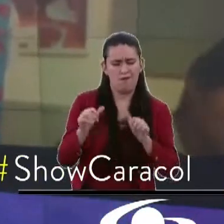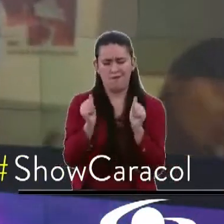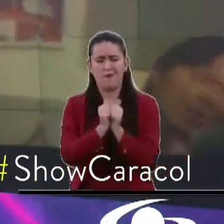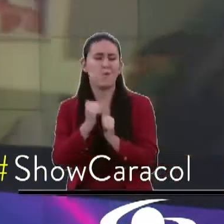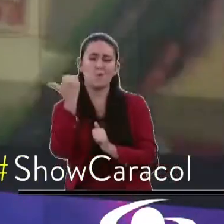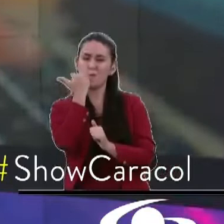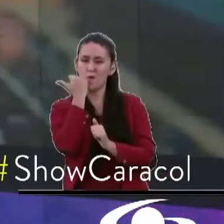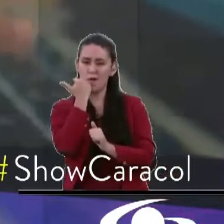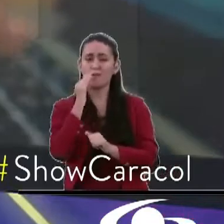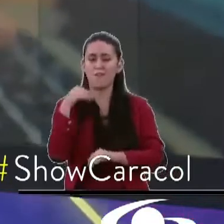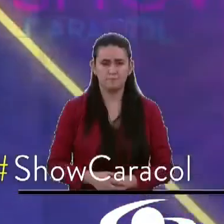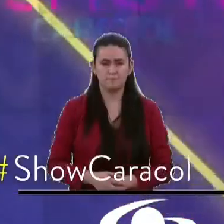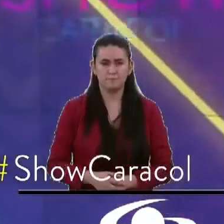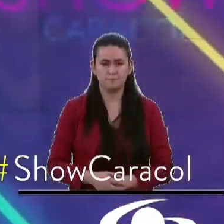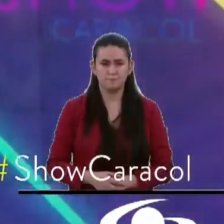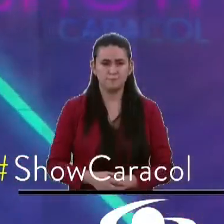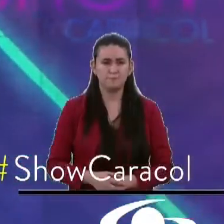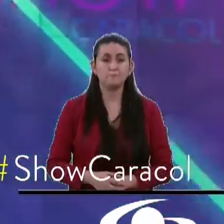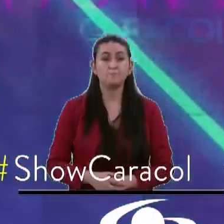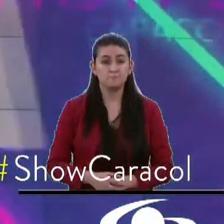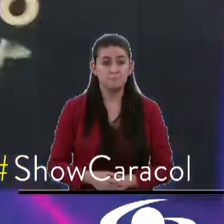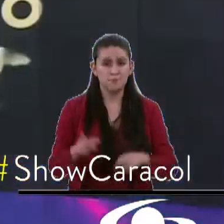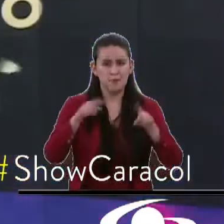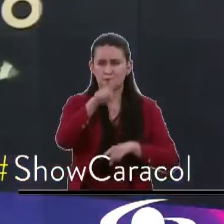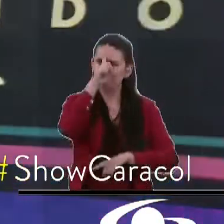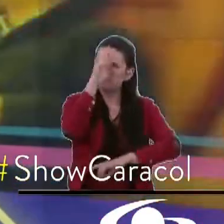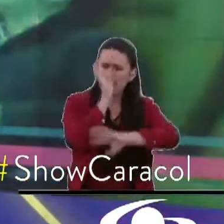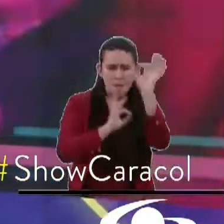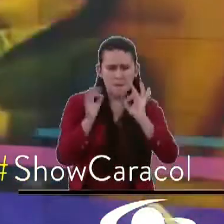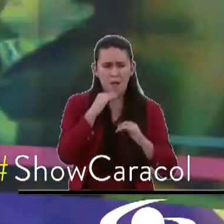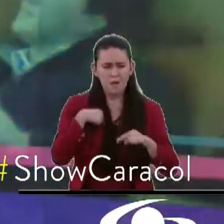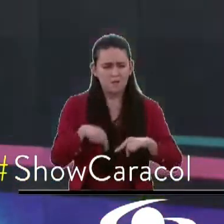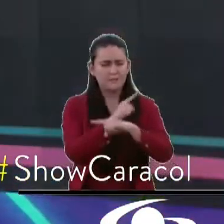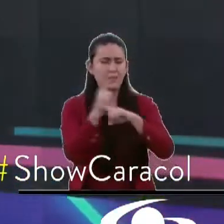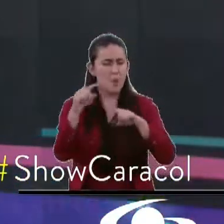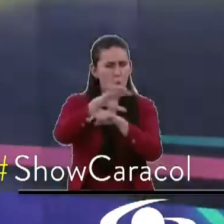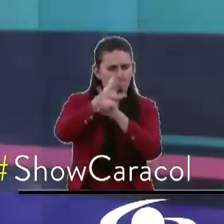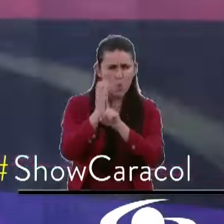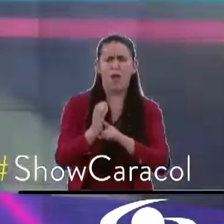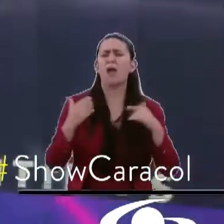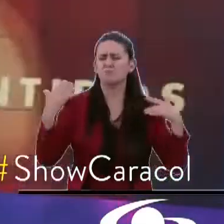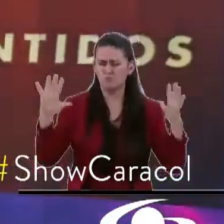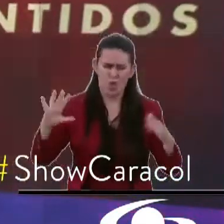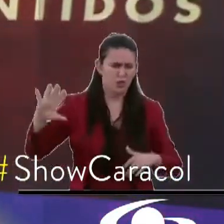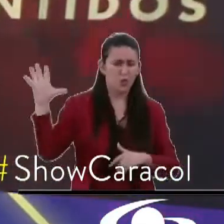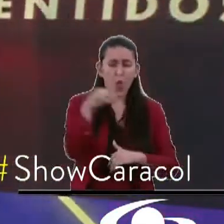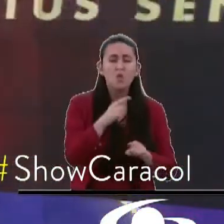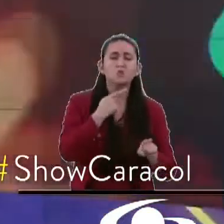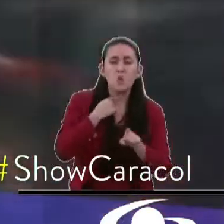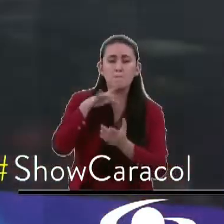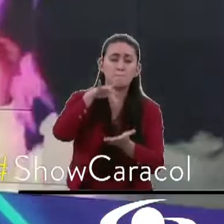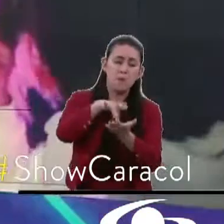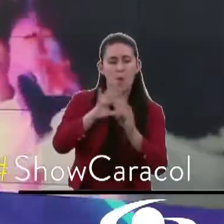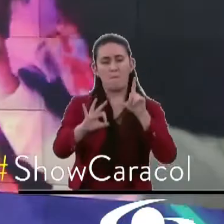el que participa nuestra colombiana Gocho. Y prográmese para las actividades culturales de la semana porque hay para todos los gustos, presenciales